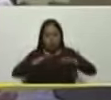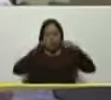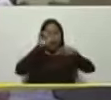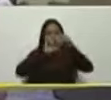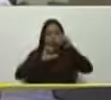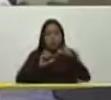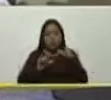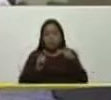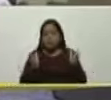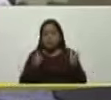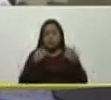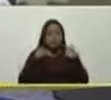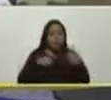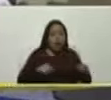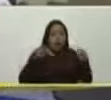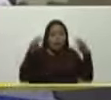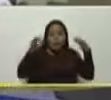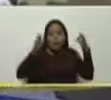papeles.